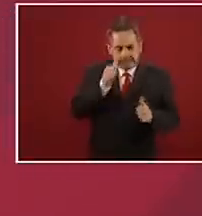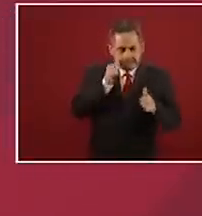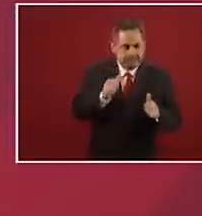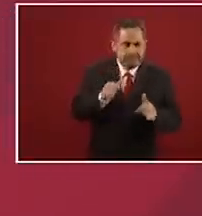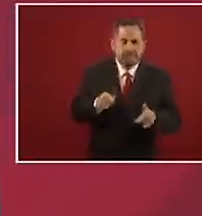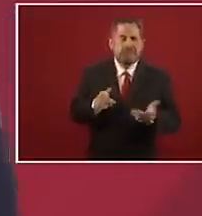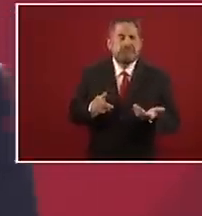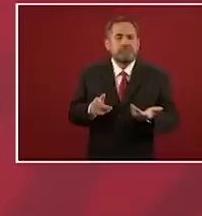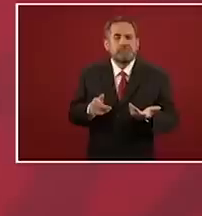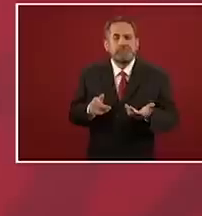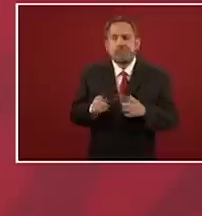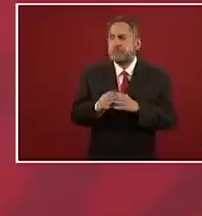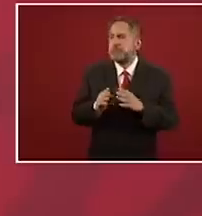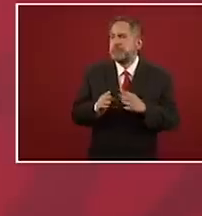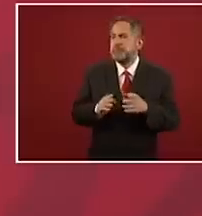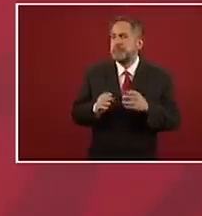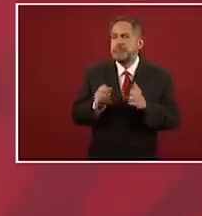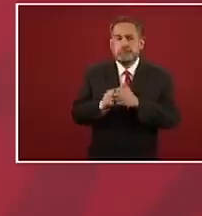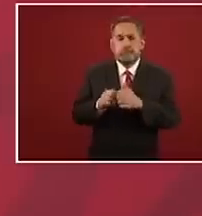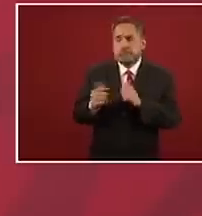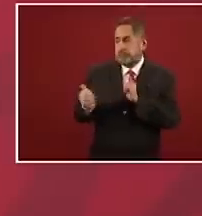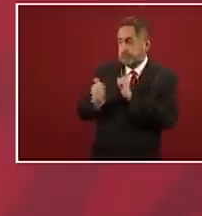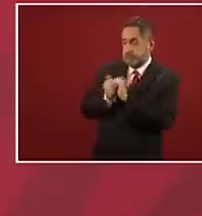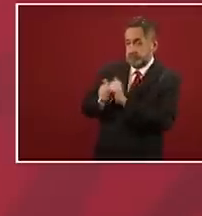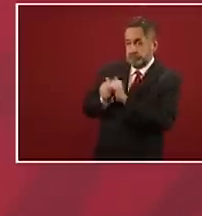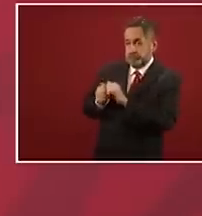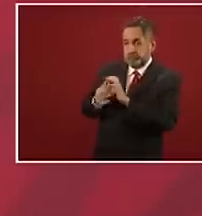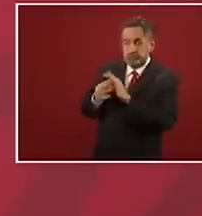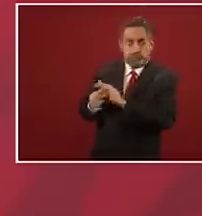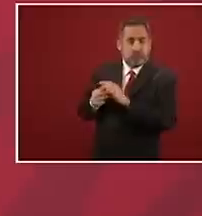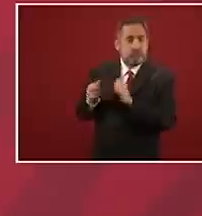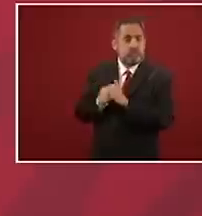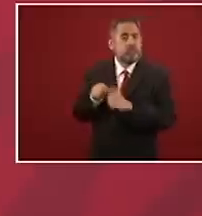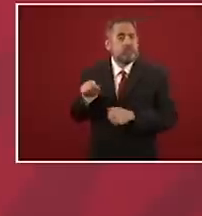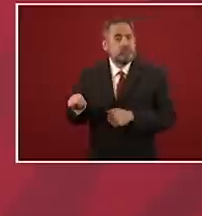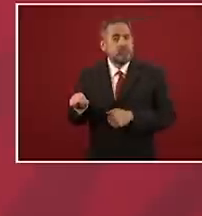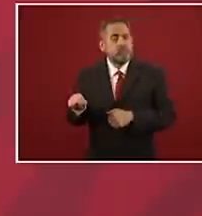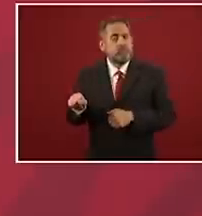cómo en coordinación con